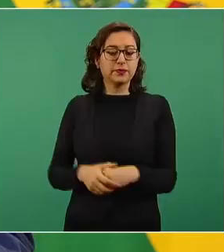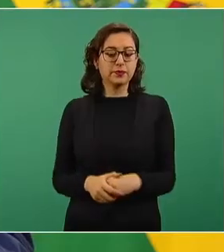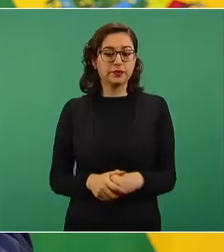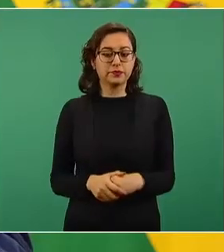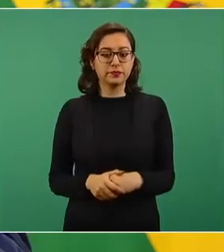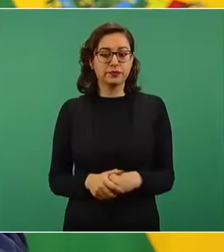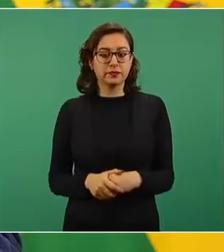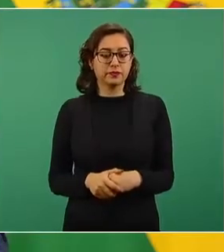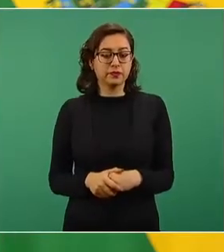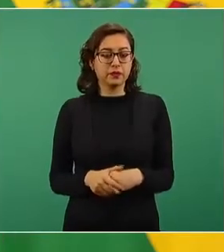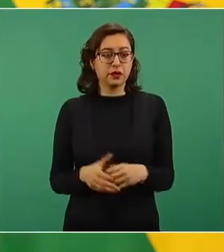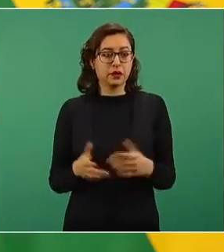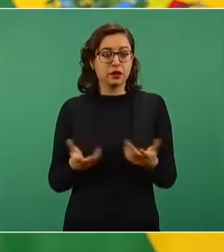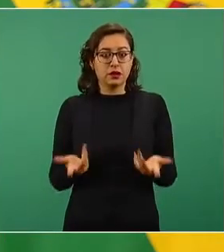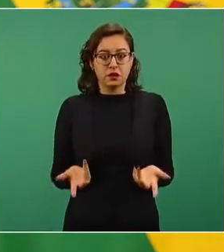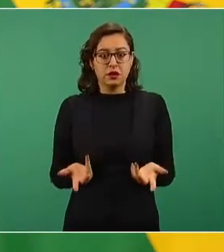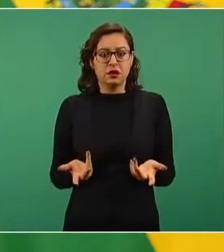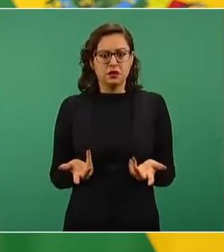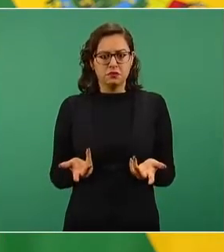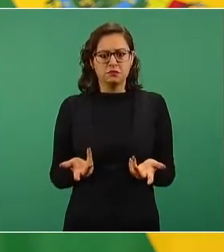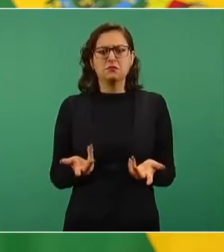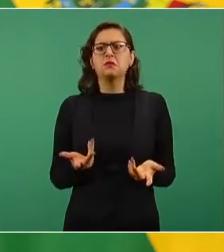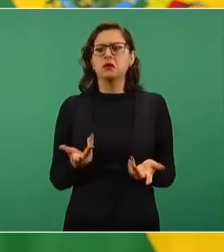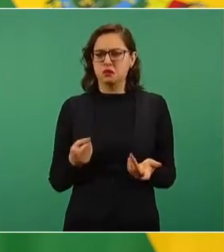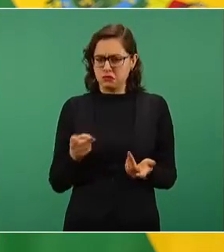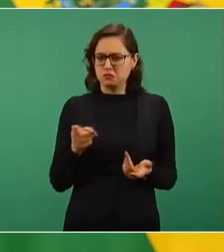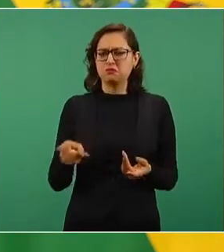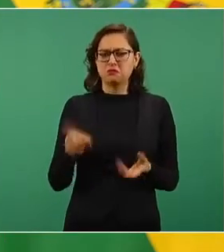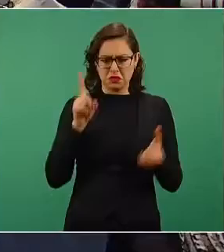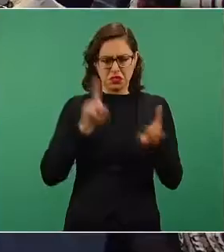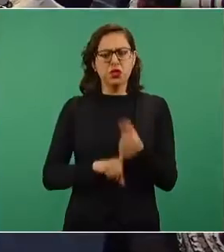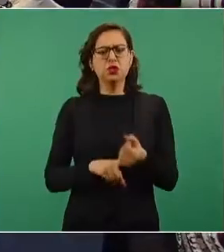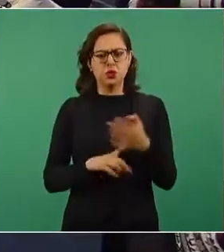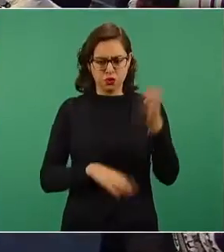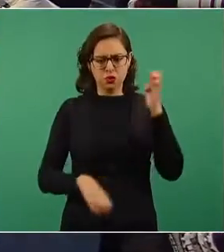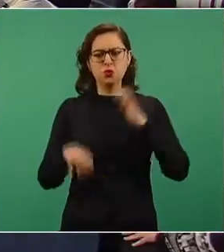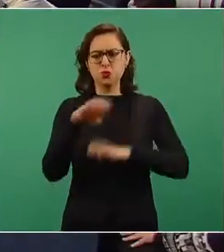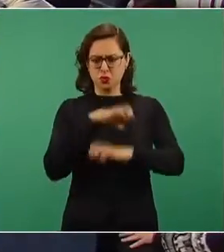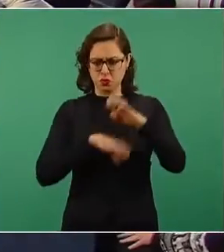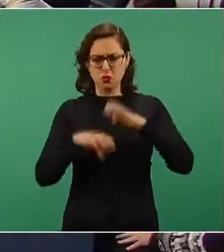No dejaron de participar las empresas